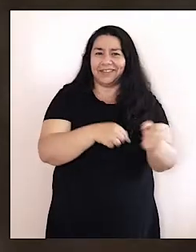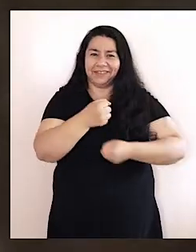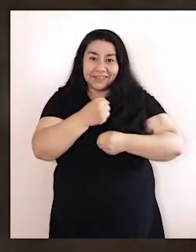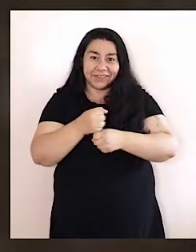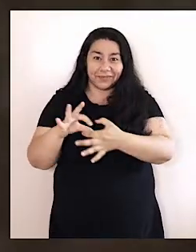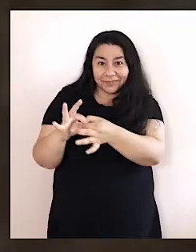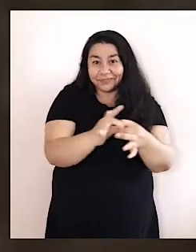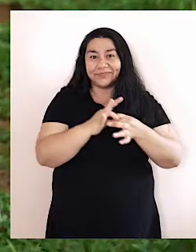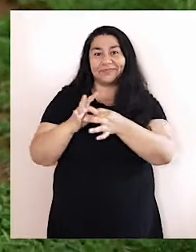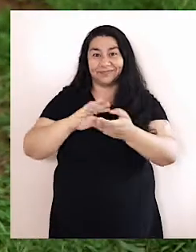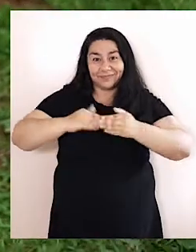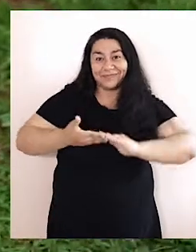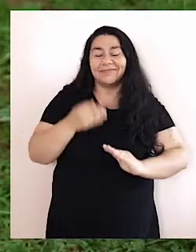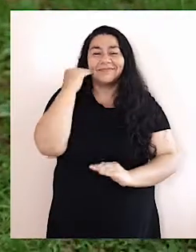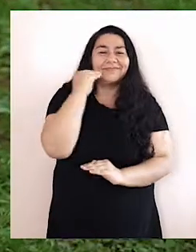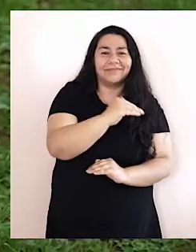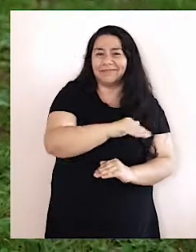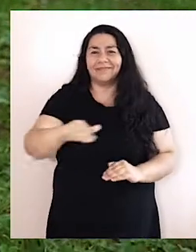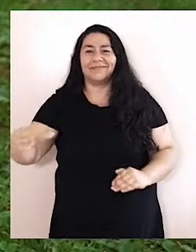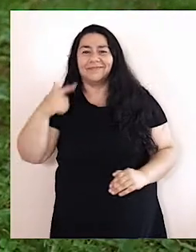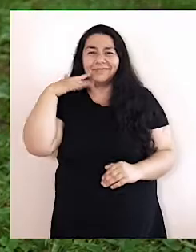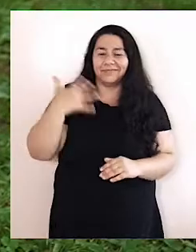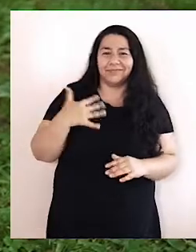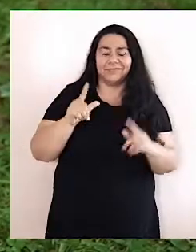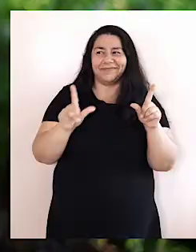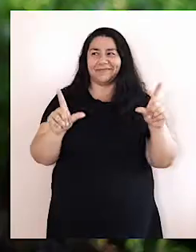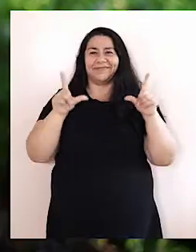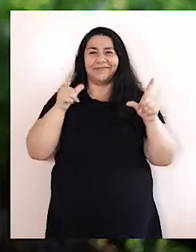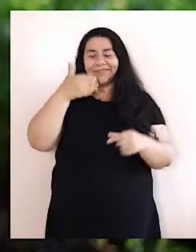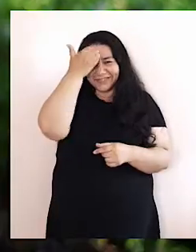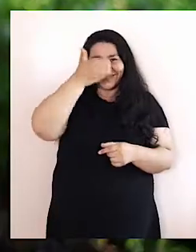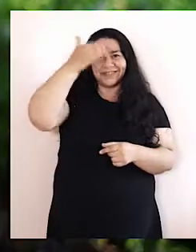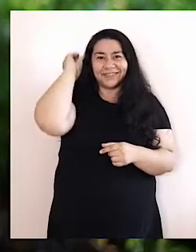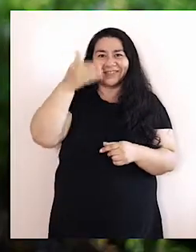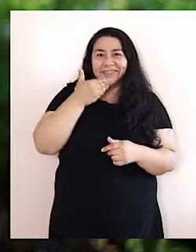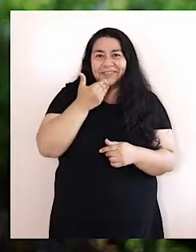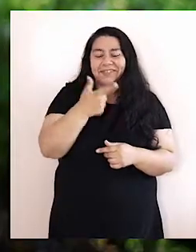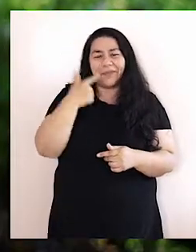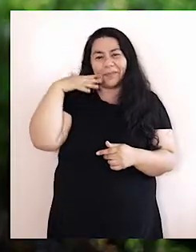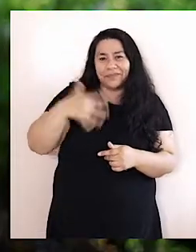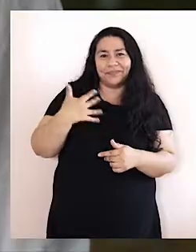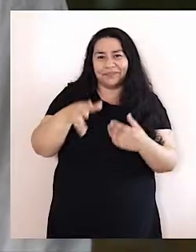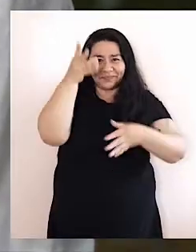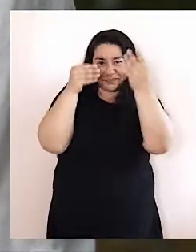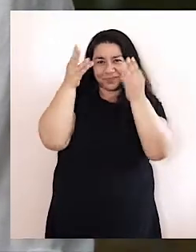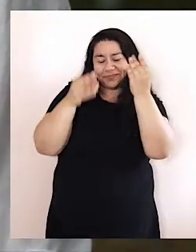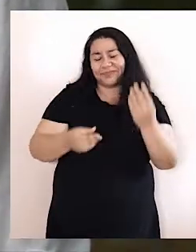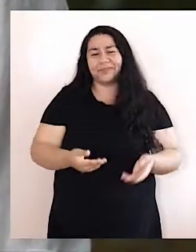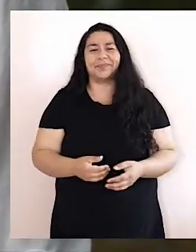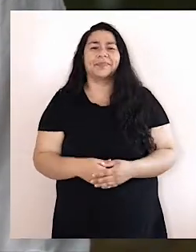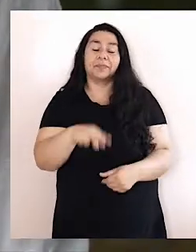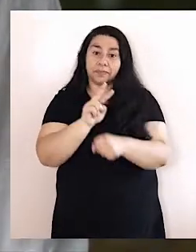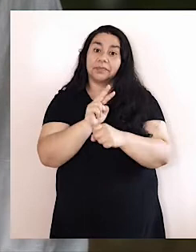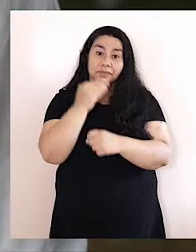conjunto, en comunidad, y también que los niños y niñas sean los protagonistas de sus propias experiencias de aprendizaje, que sean significativas. Como educadora de párvulo, de